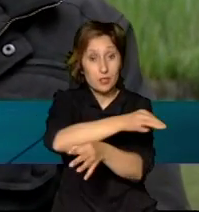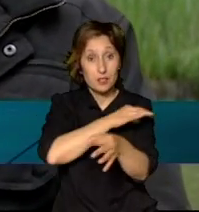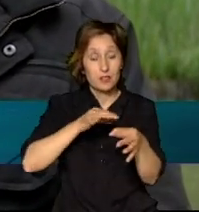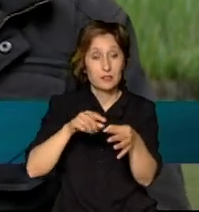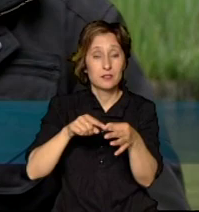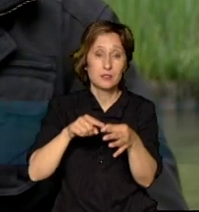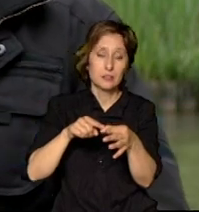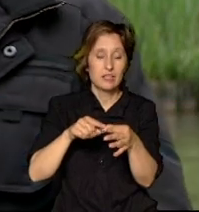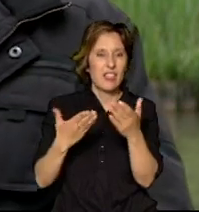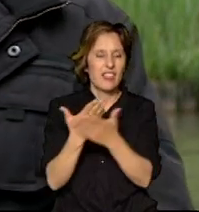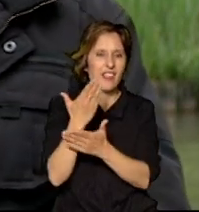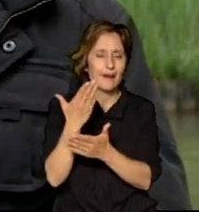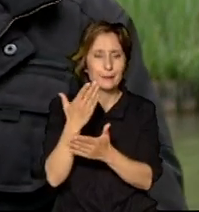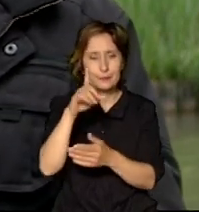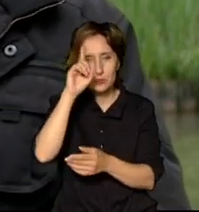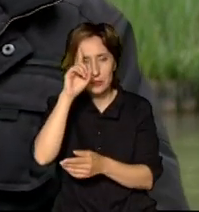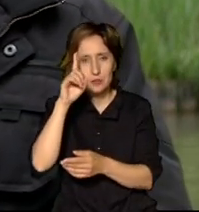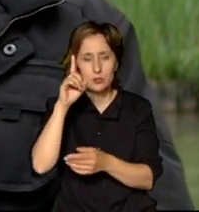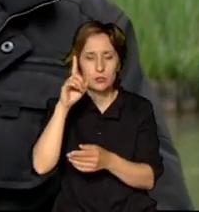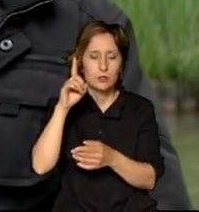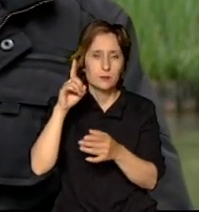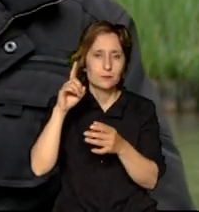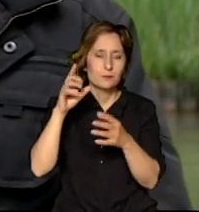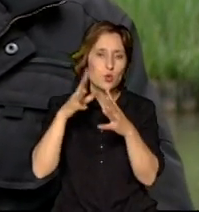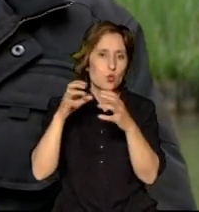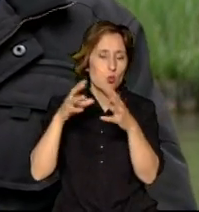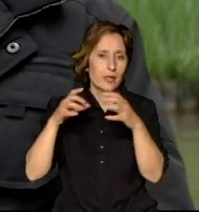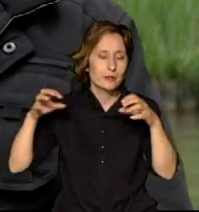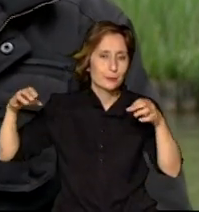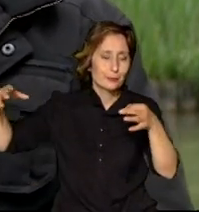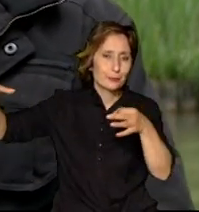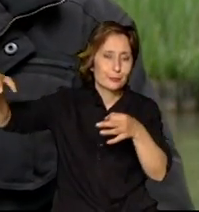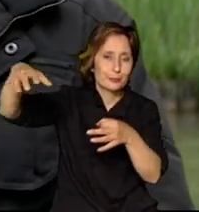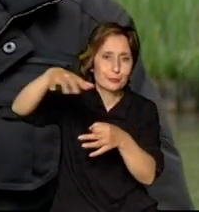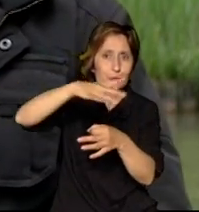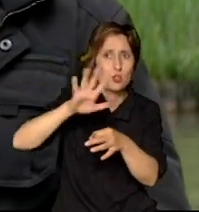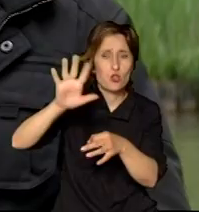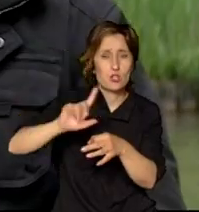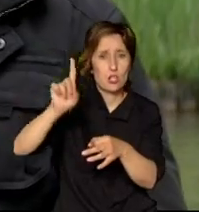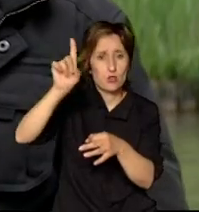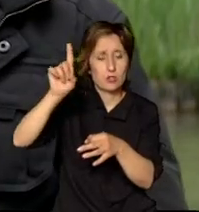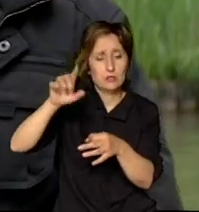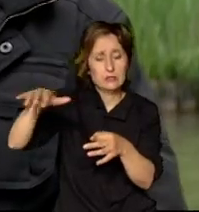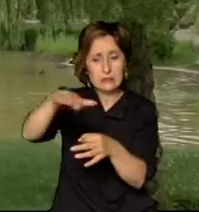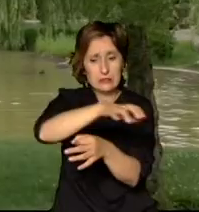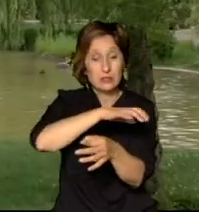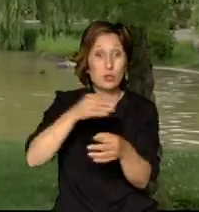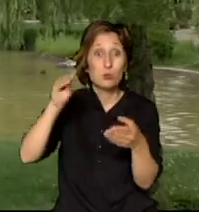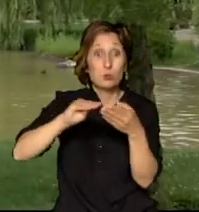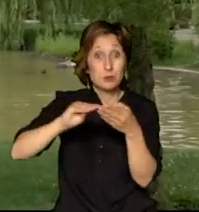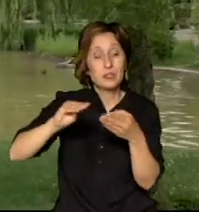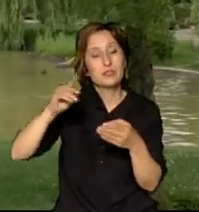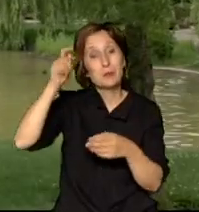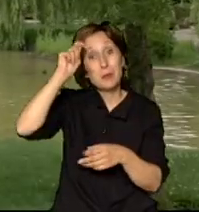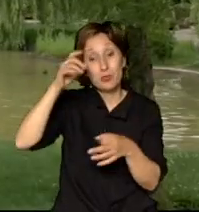típico día inestable de que, bueno, están entrando nubes desde el norte, desde el noroeste. Muchas veces se rompen justo antes de